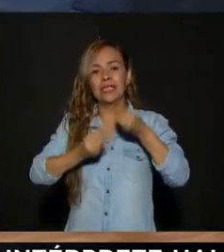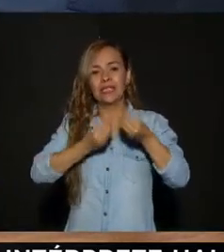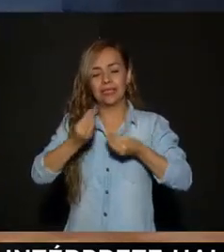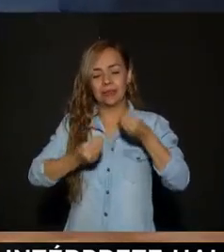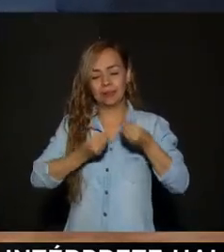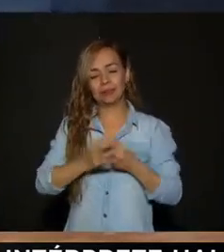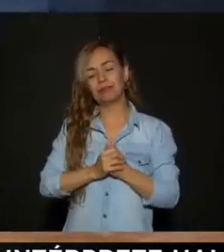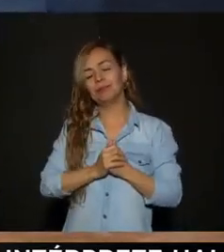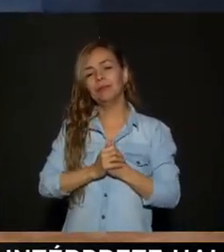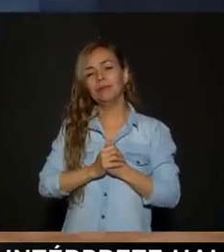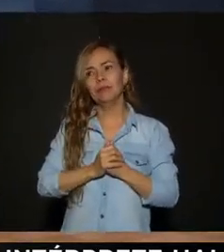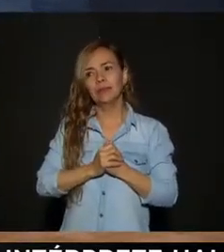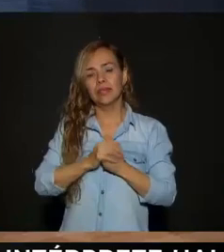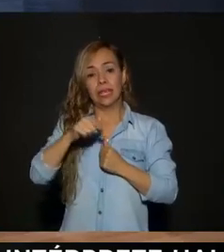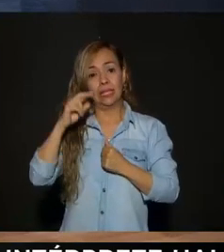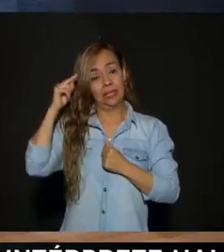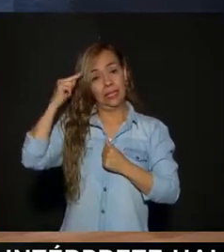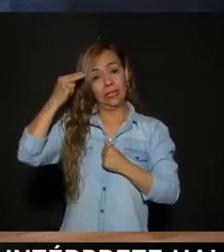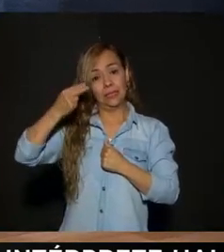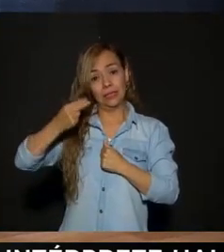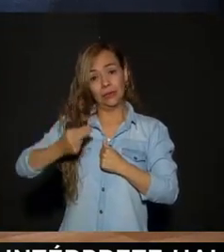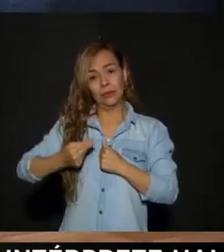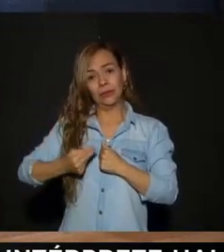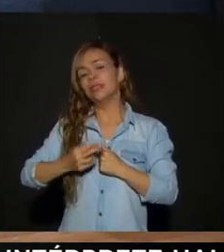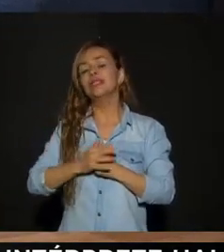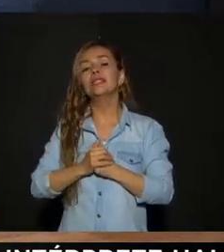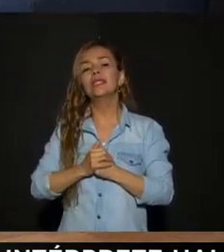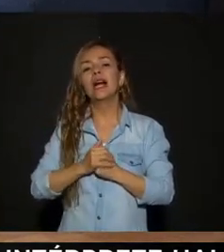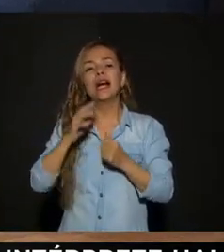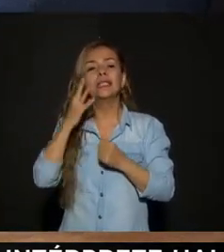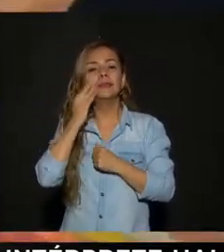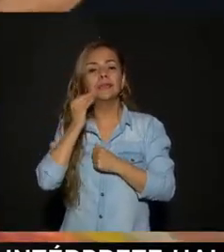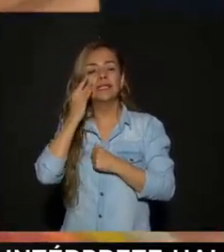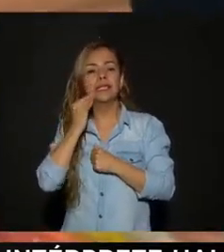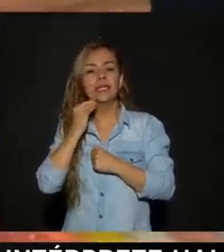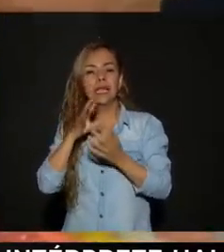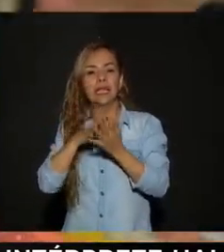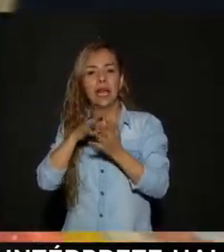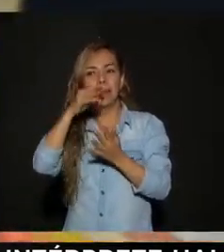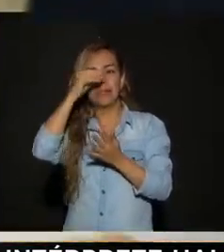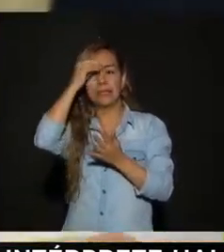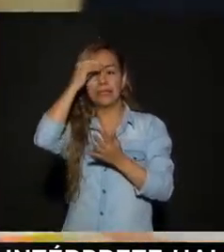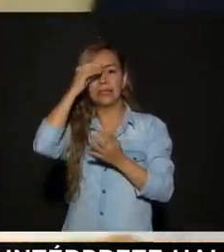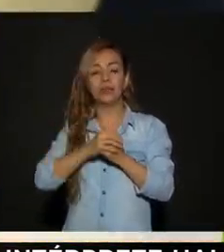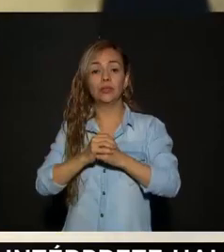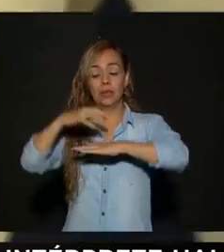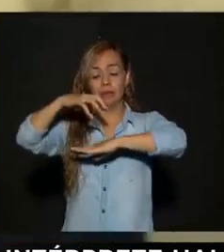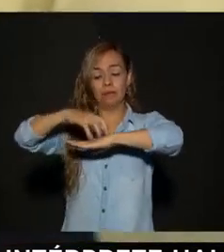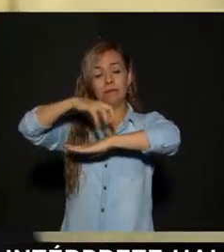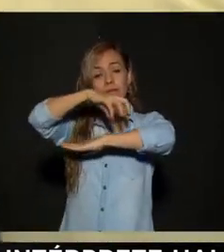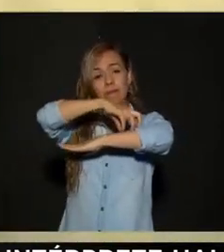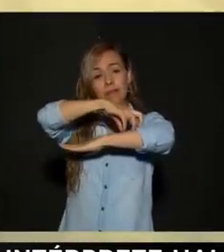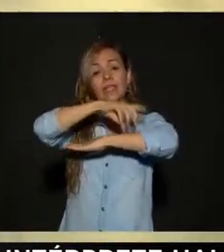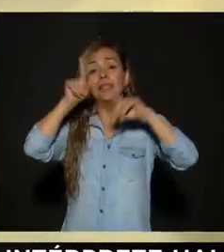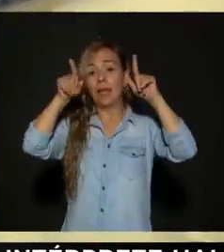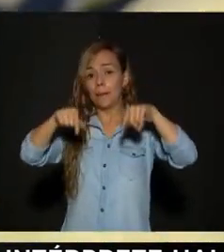formas. Fíjate que es que la historia, la experiencia de aprendizaje, fíjate que Parque Explora y Planetario de Medellín